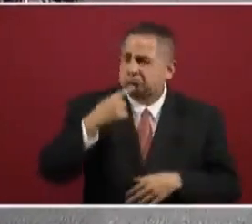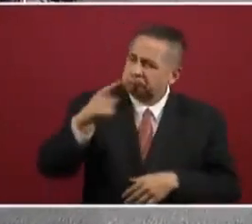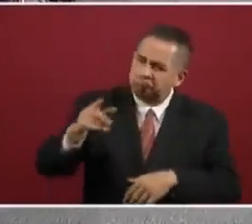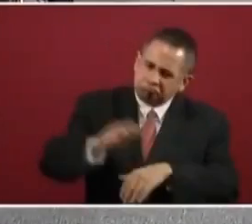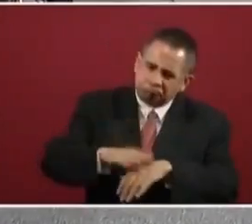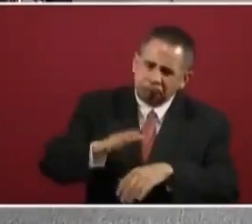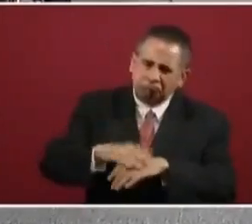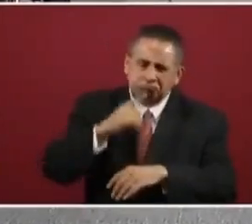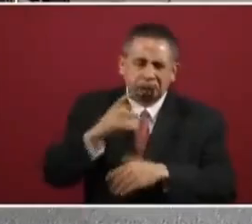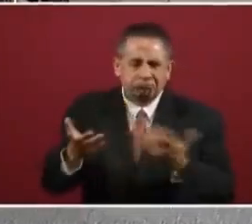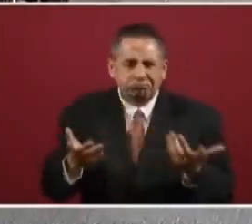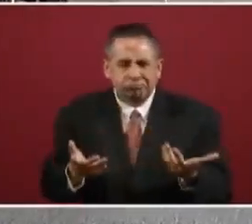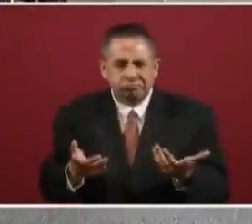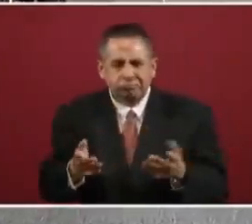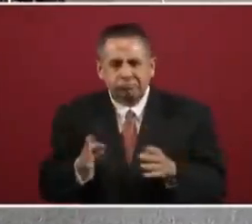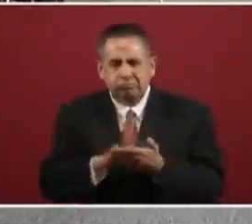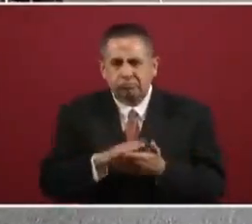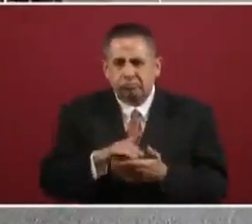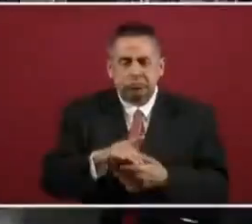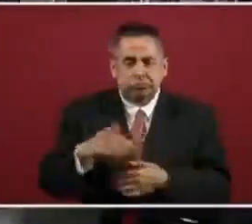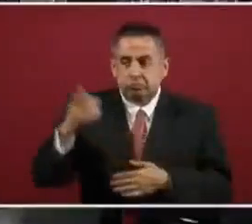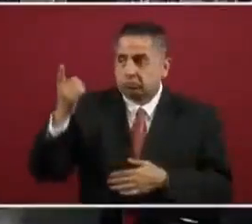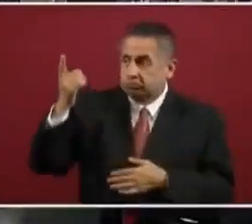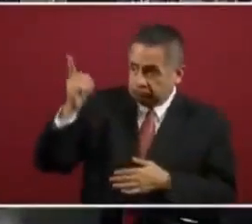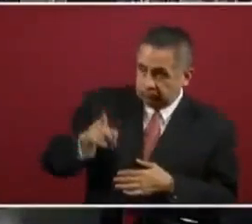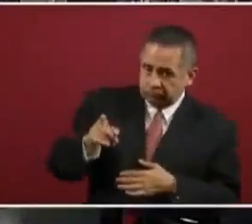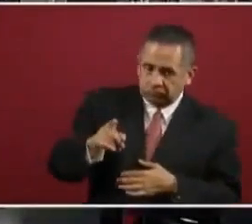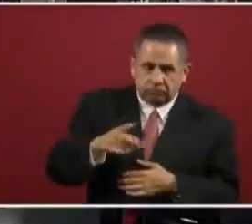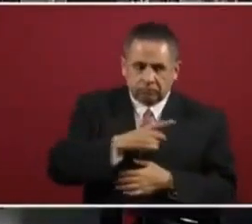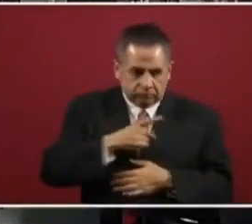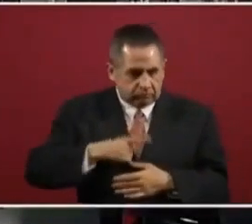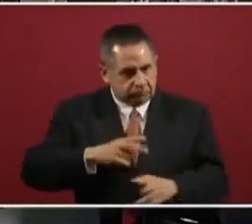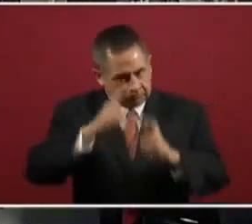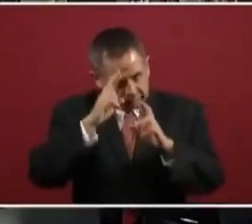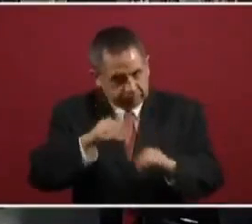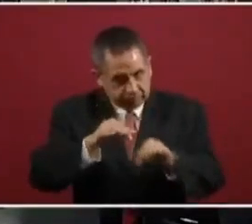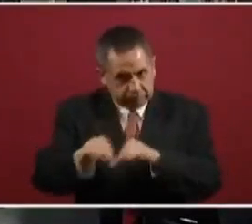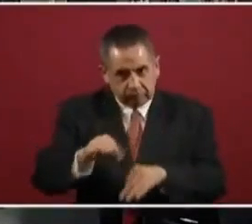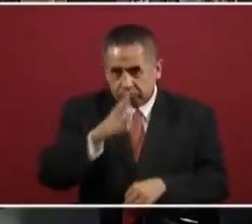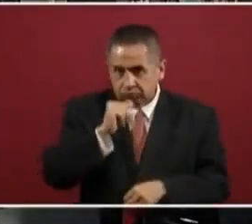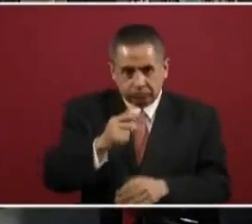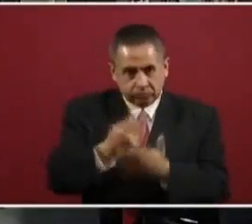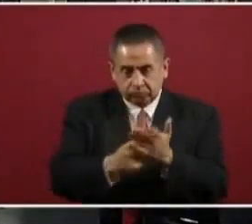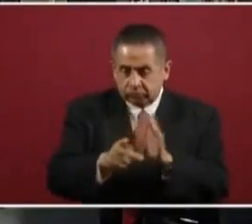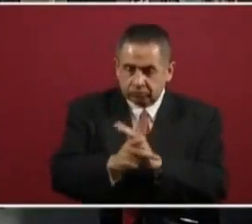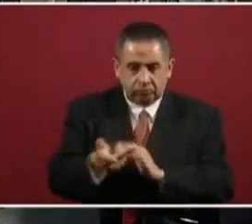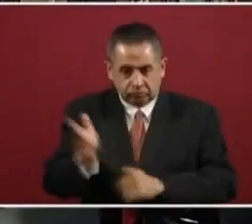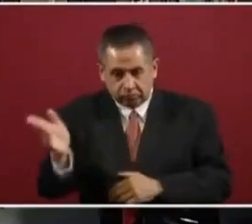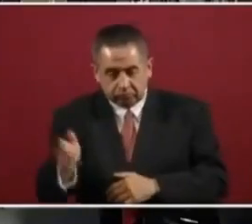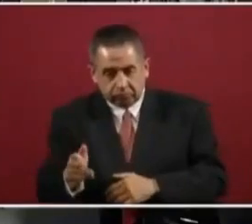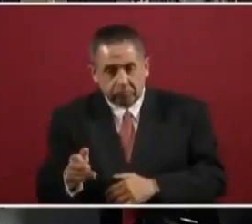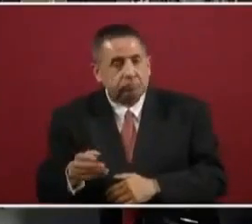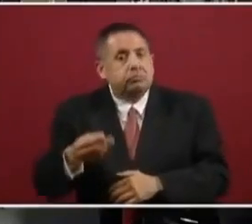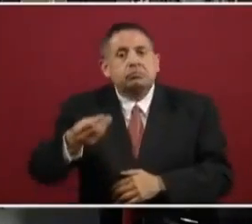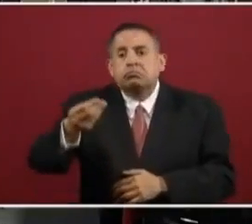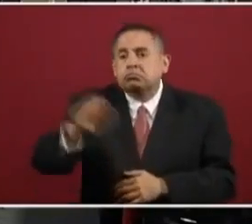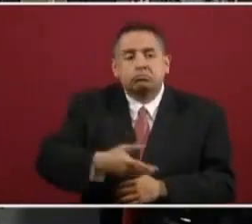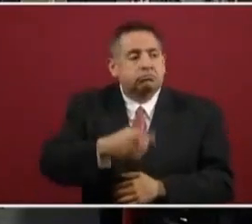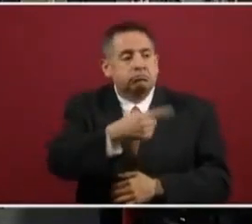que a contrario a sus instrucciones de que no se tocara a los trabajadores de base a los sindicalizados